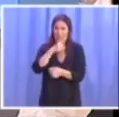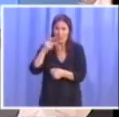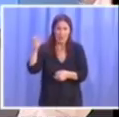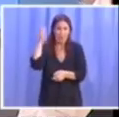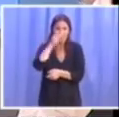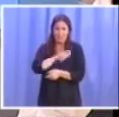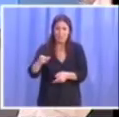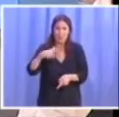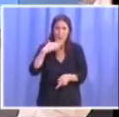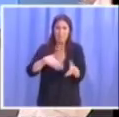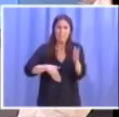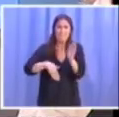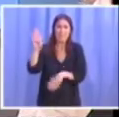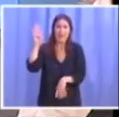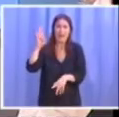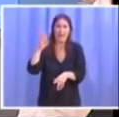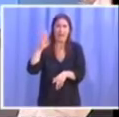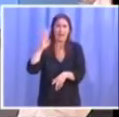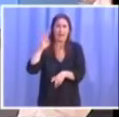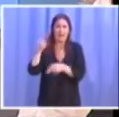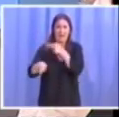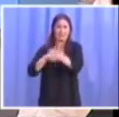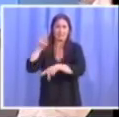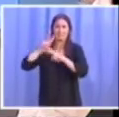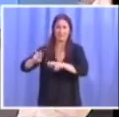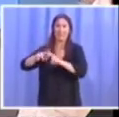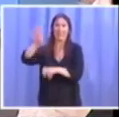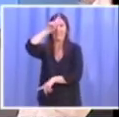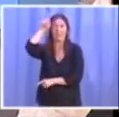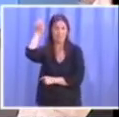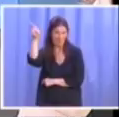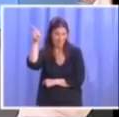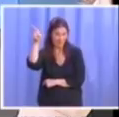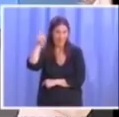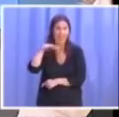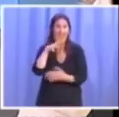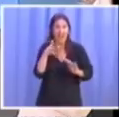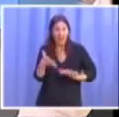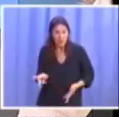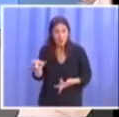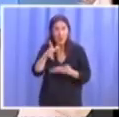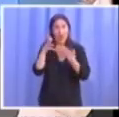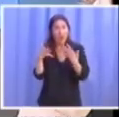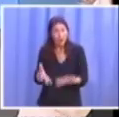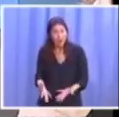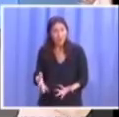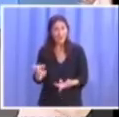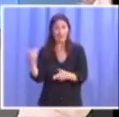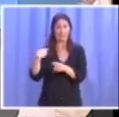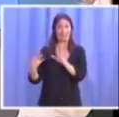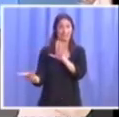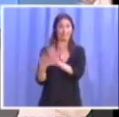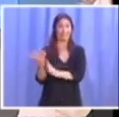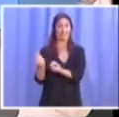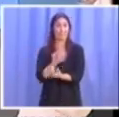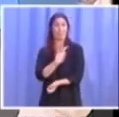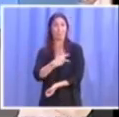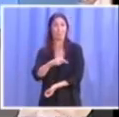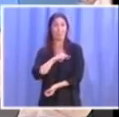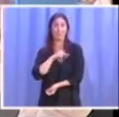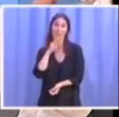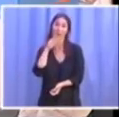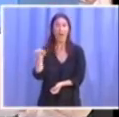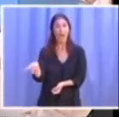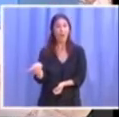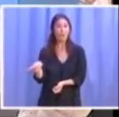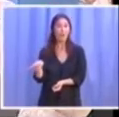personas encausados en Madrid. Y ahora lo que hacen es, después de pactar por Vox, están